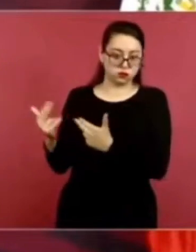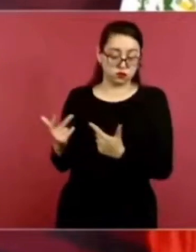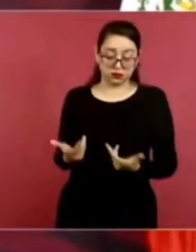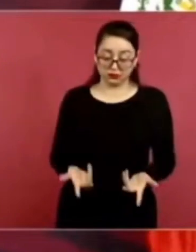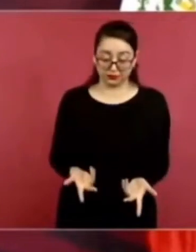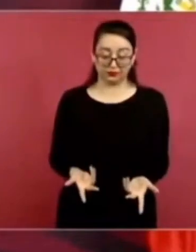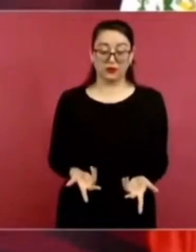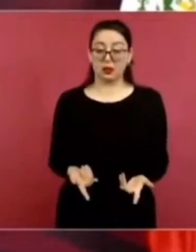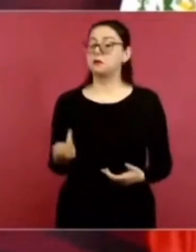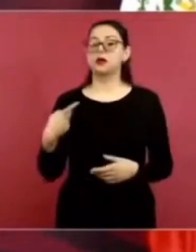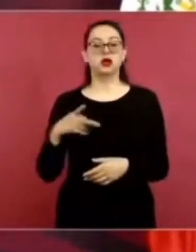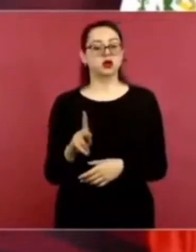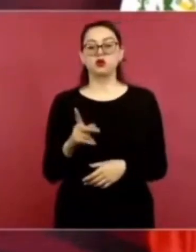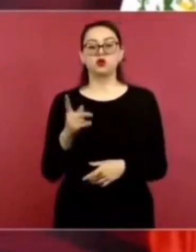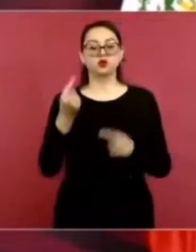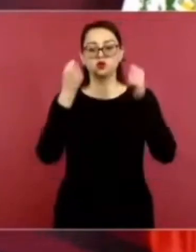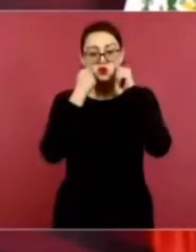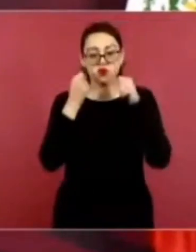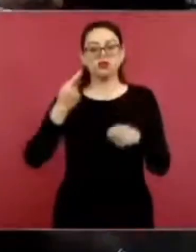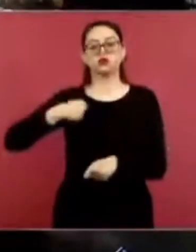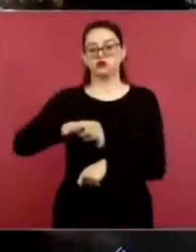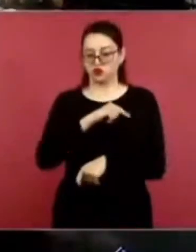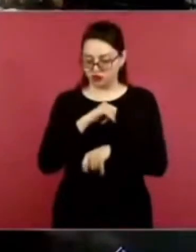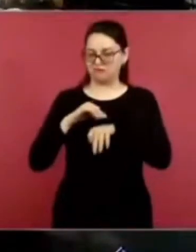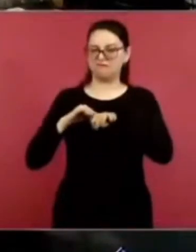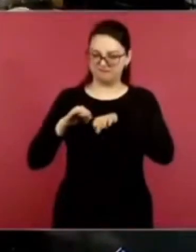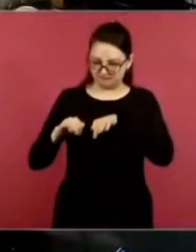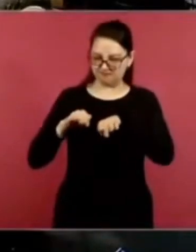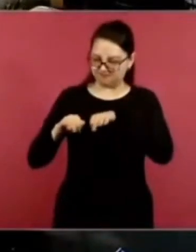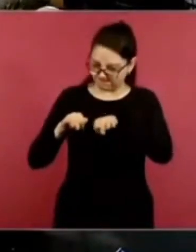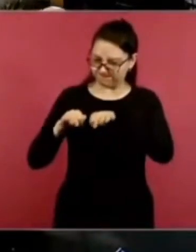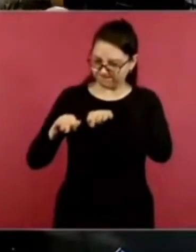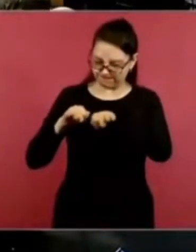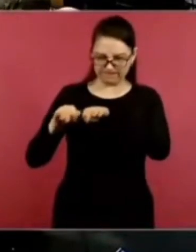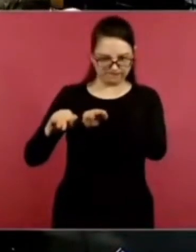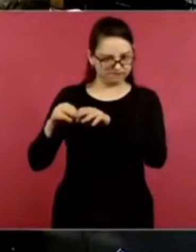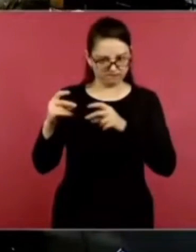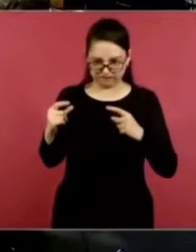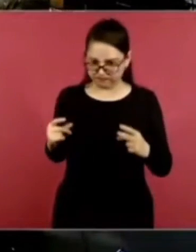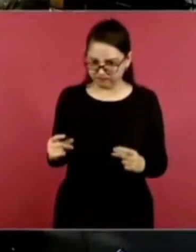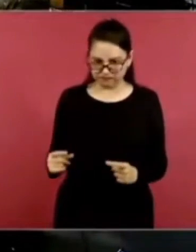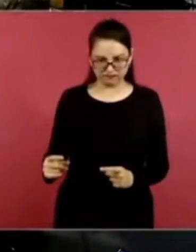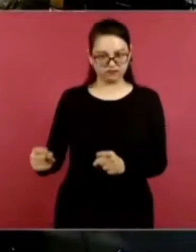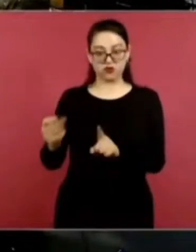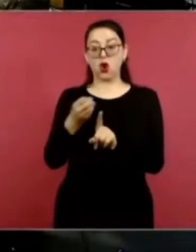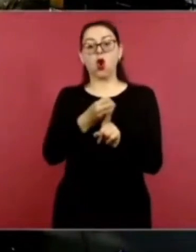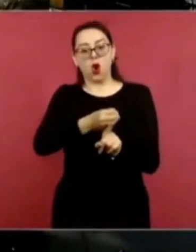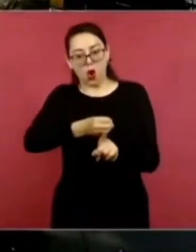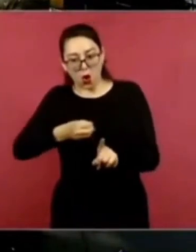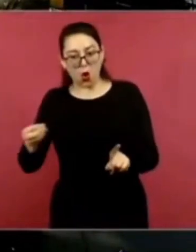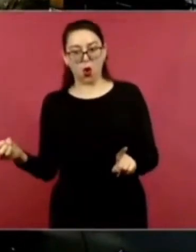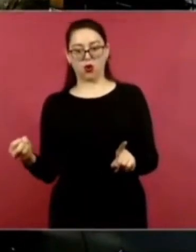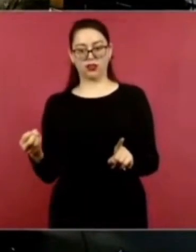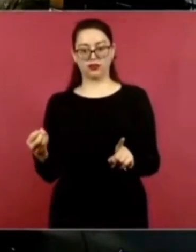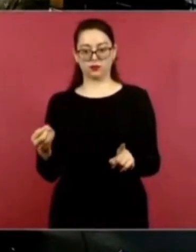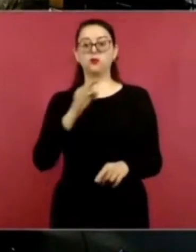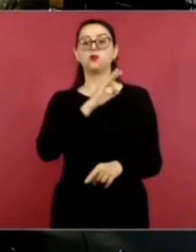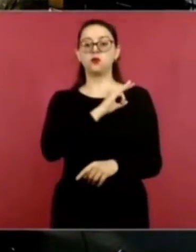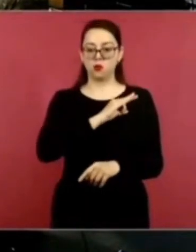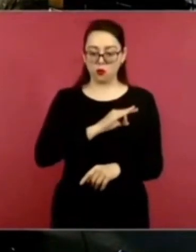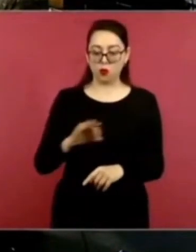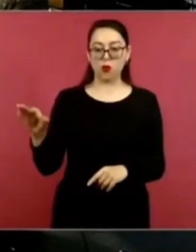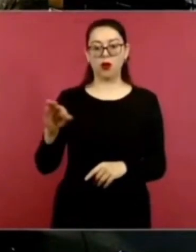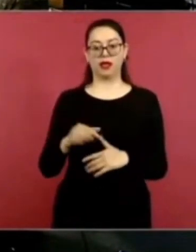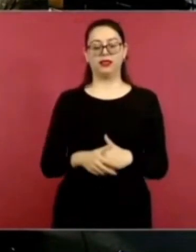estamos trabajando. Esa es una organización. Ninguna otra organización,